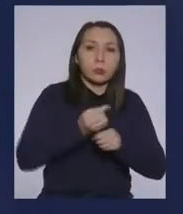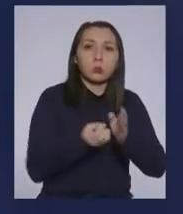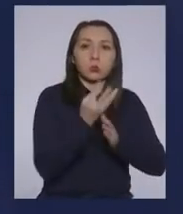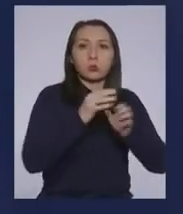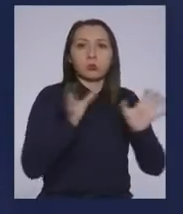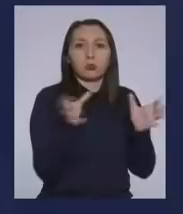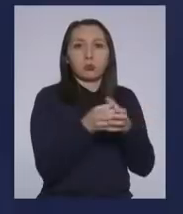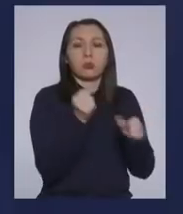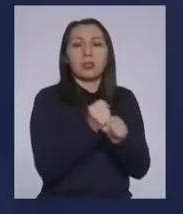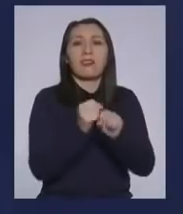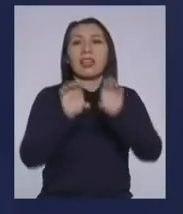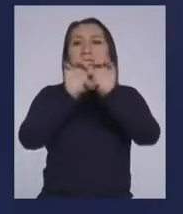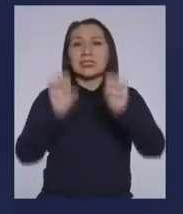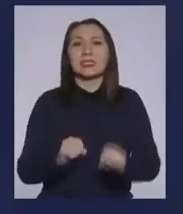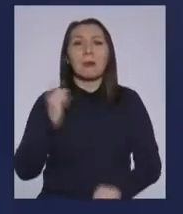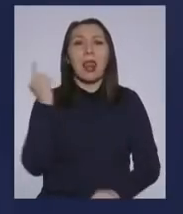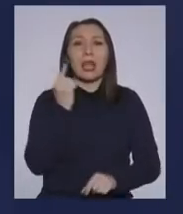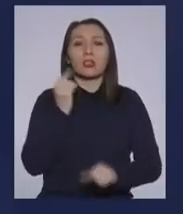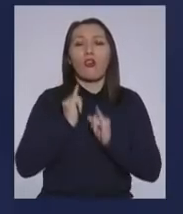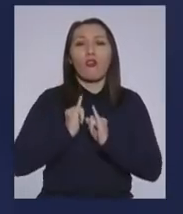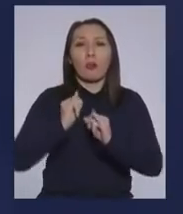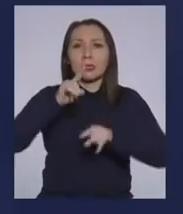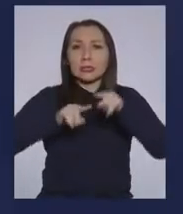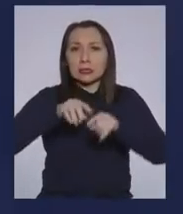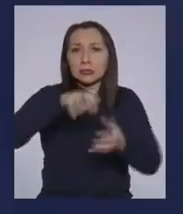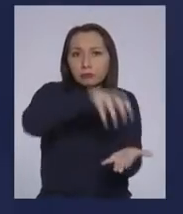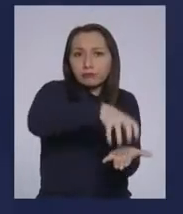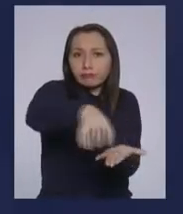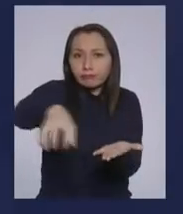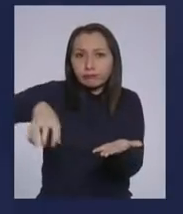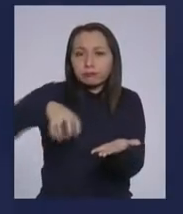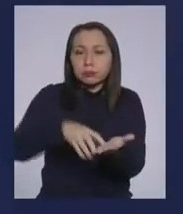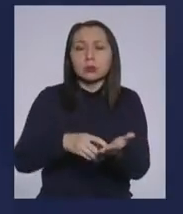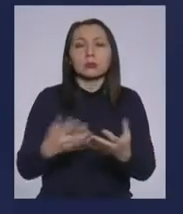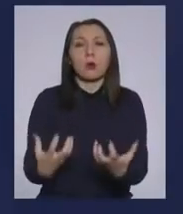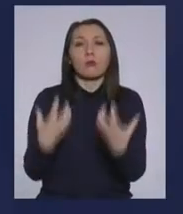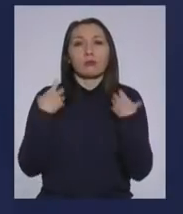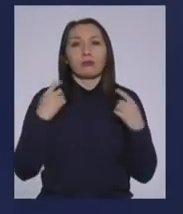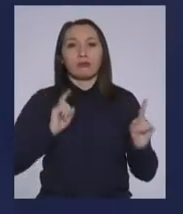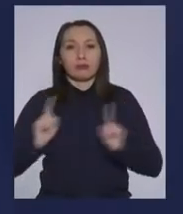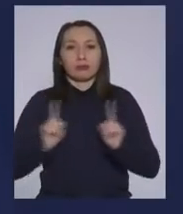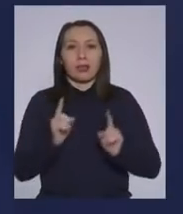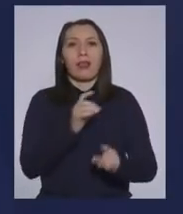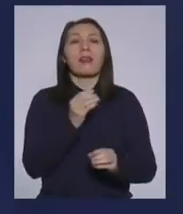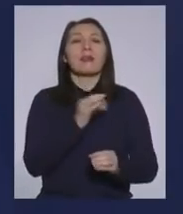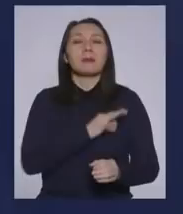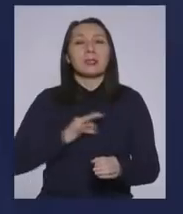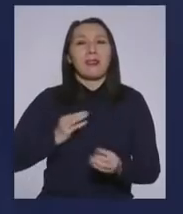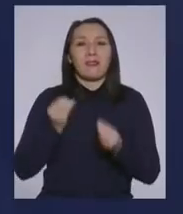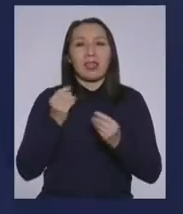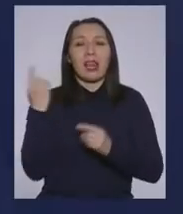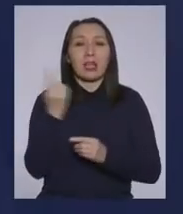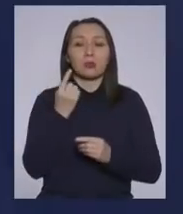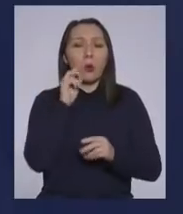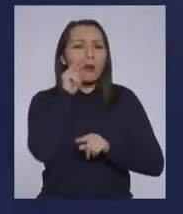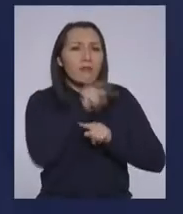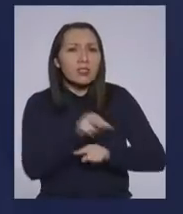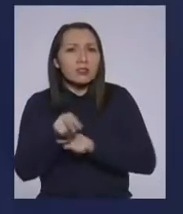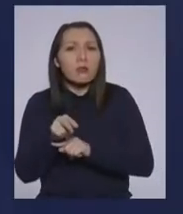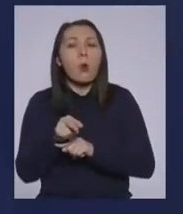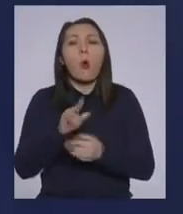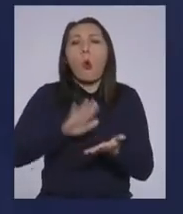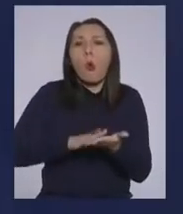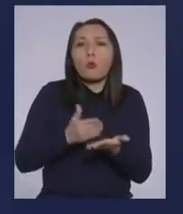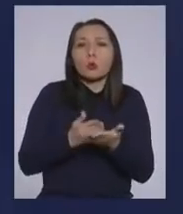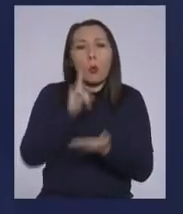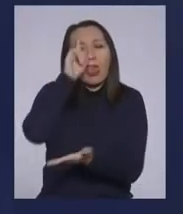al Sistema Nacional de Información Territorial que coordina el Ministerio de Bienes Nacionales y que generaron visores territoriales para la toma de decisiones